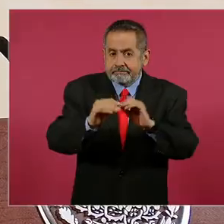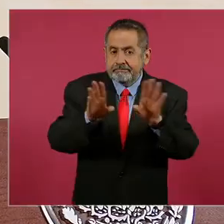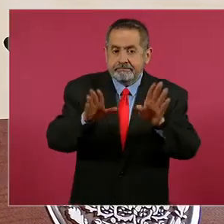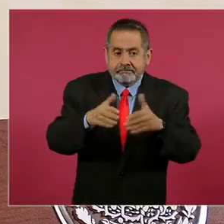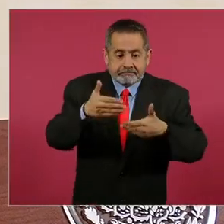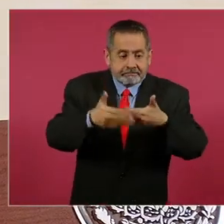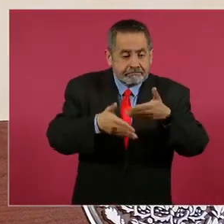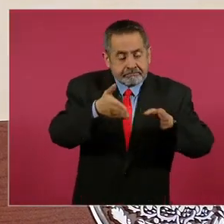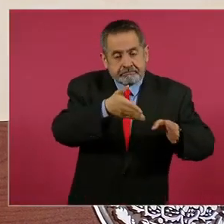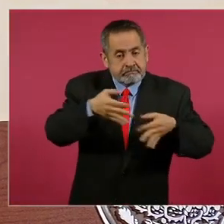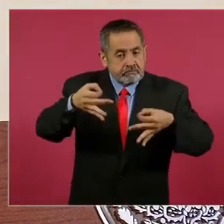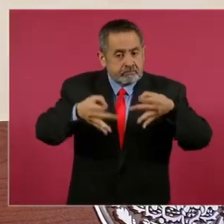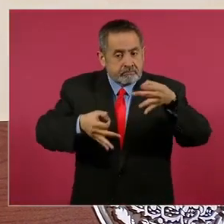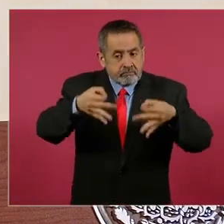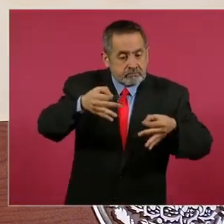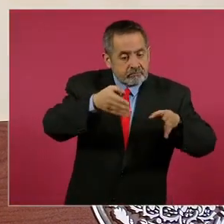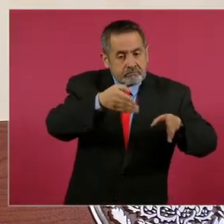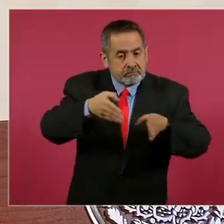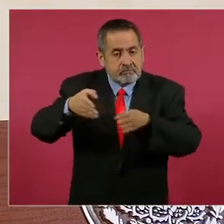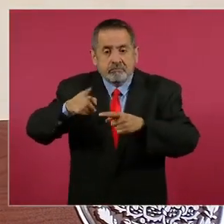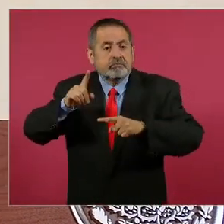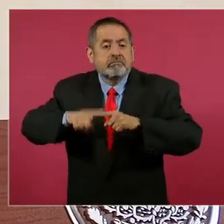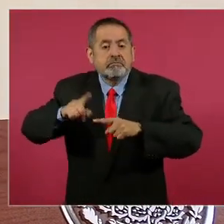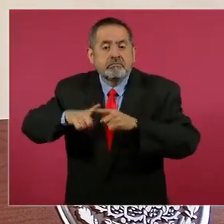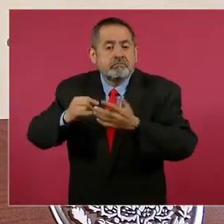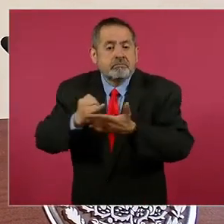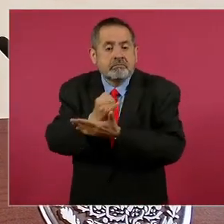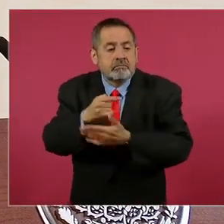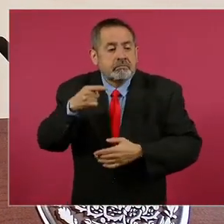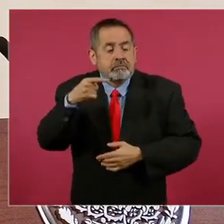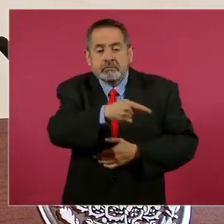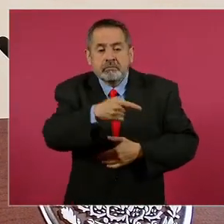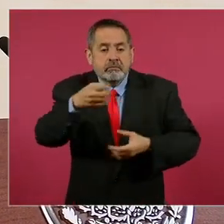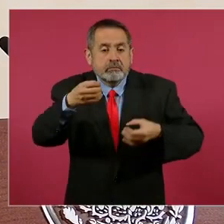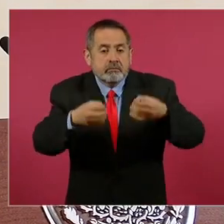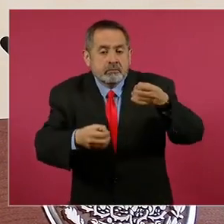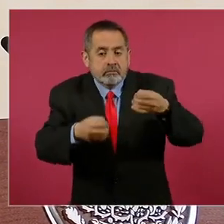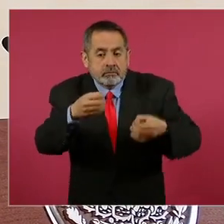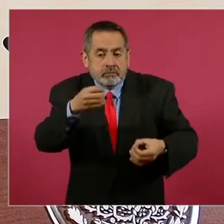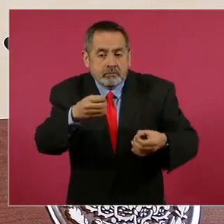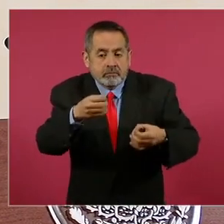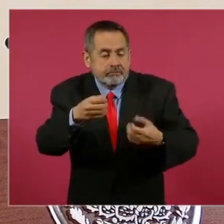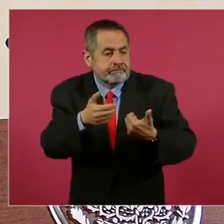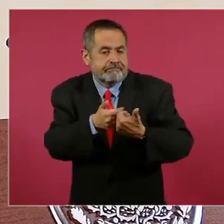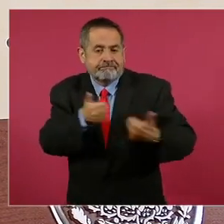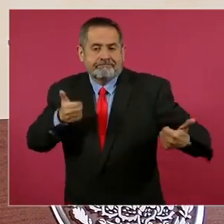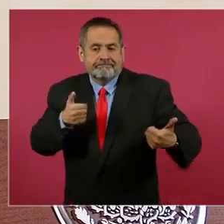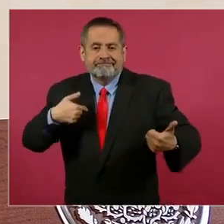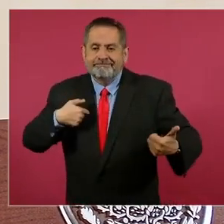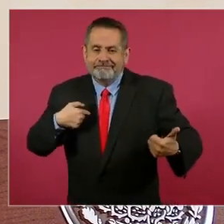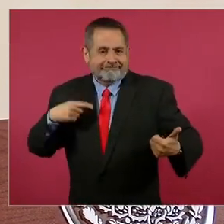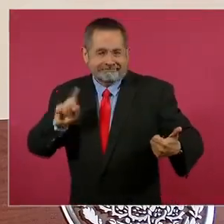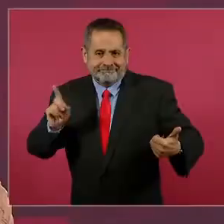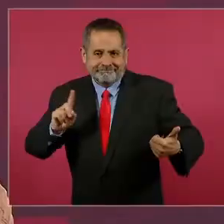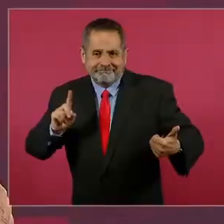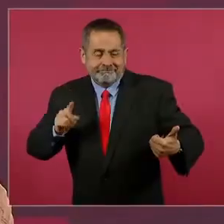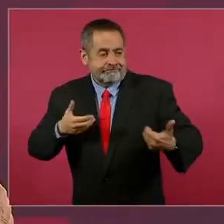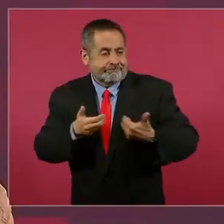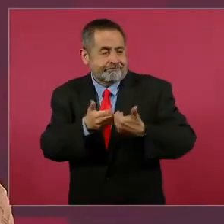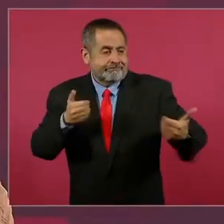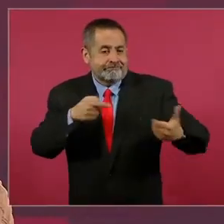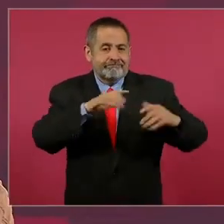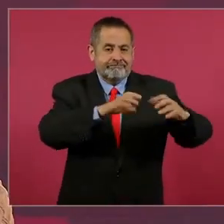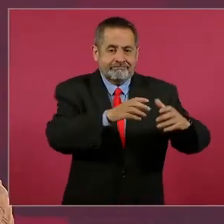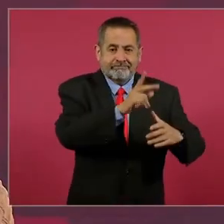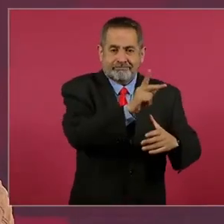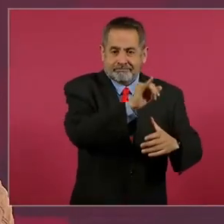un proceso que esté en manos de un juez, de un poder independiente, lo tengo claro. Con el